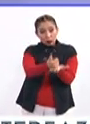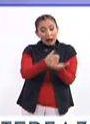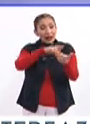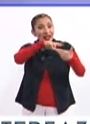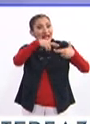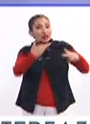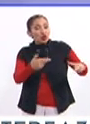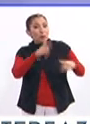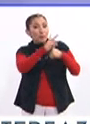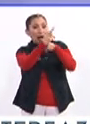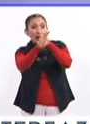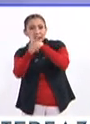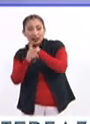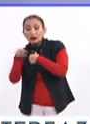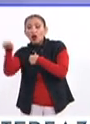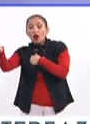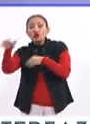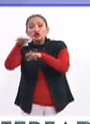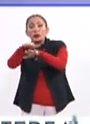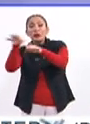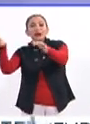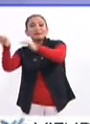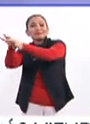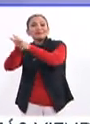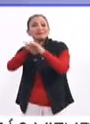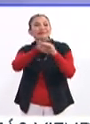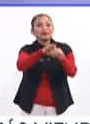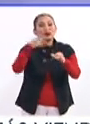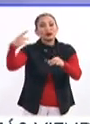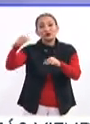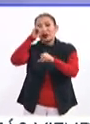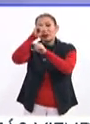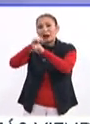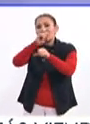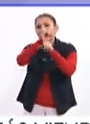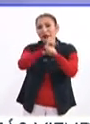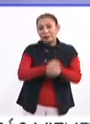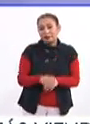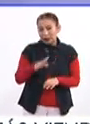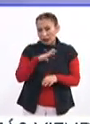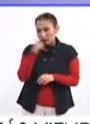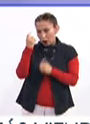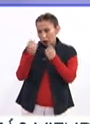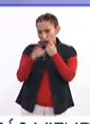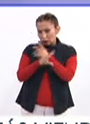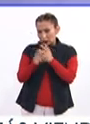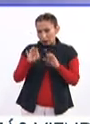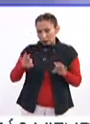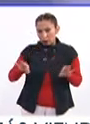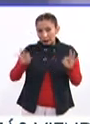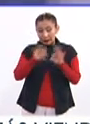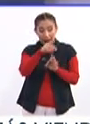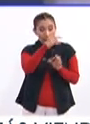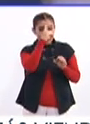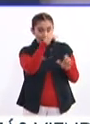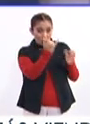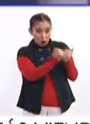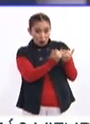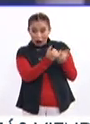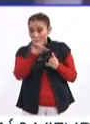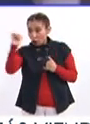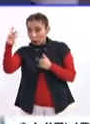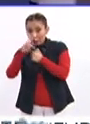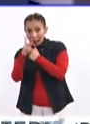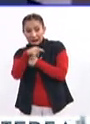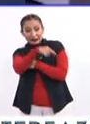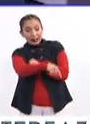de los países, con los respectivos ministerios. Y hay elementos muy interesantes. México, como otros países,